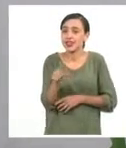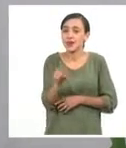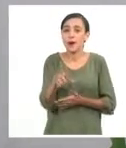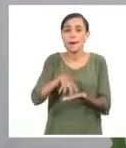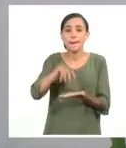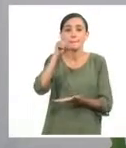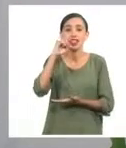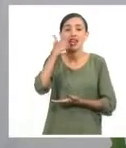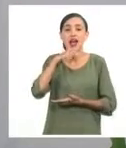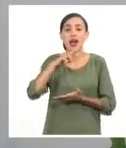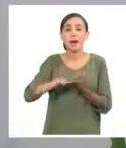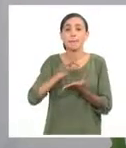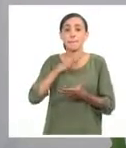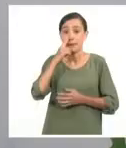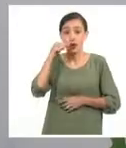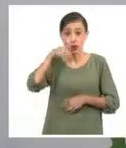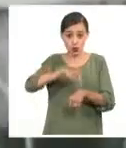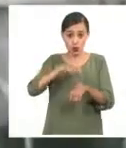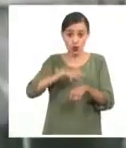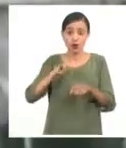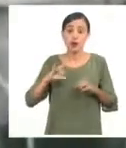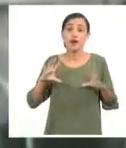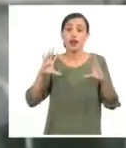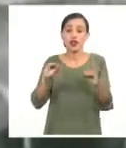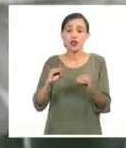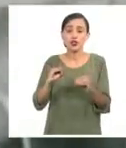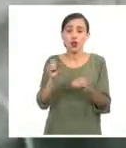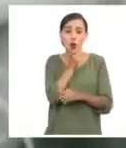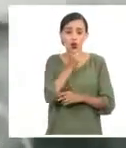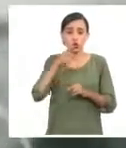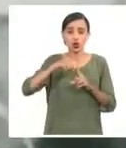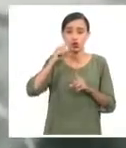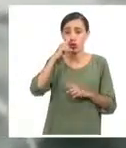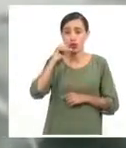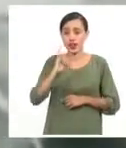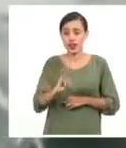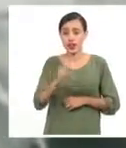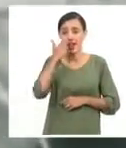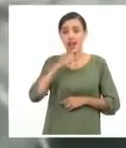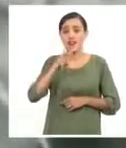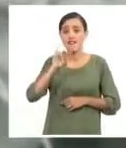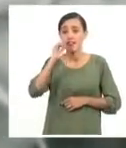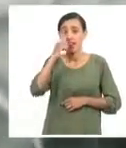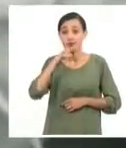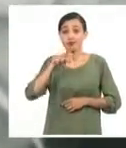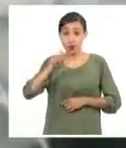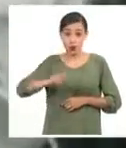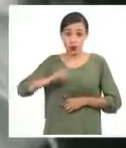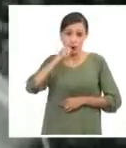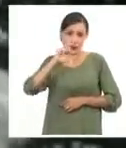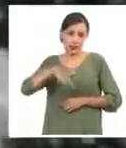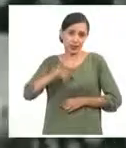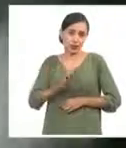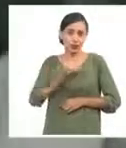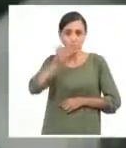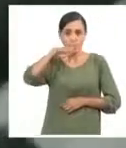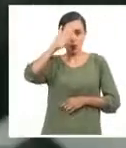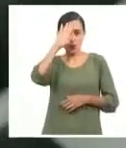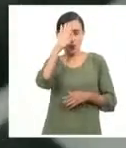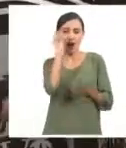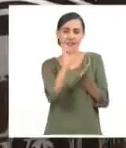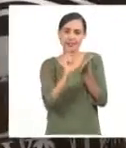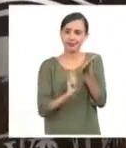del Carmen a las 9 de la noche el concierto de Tony Ávila. Una figura de la cultura cubana que enrumbó su pluma por la senda entre lo